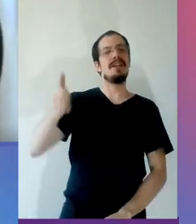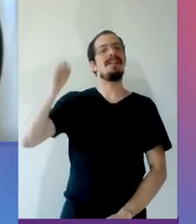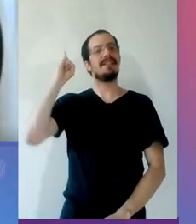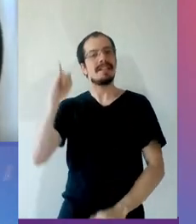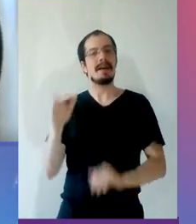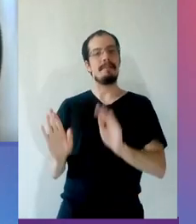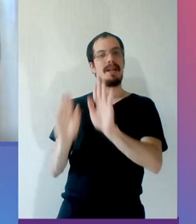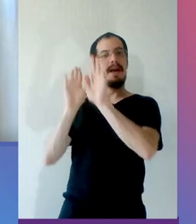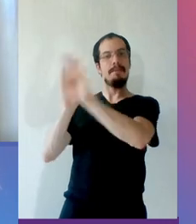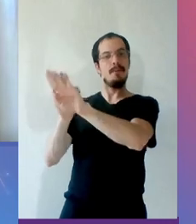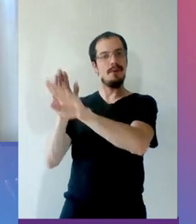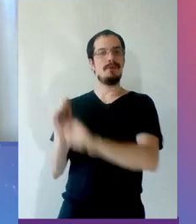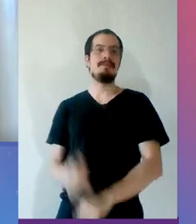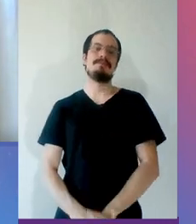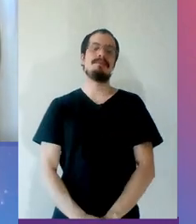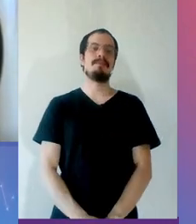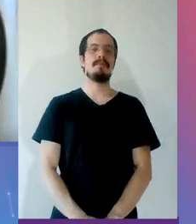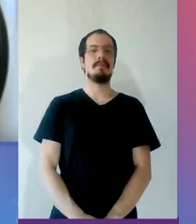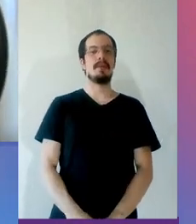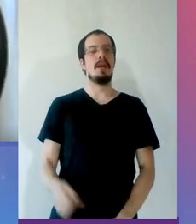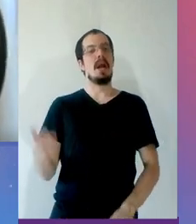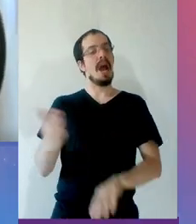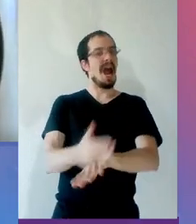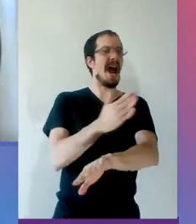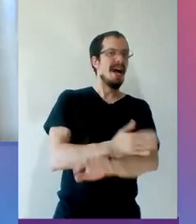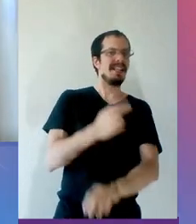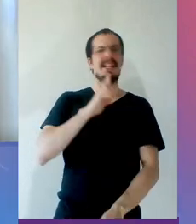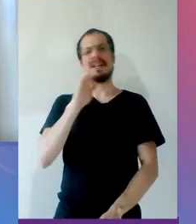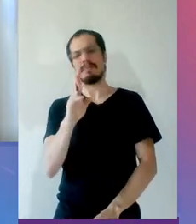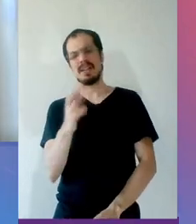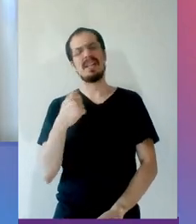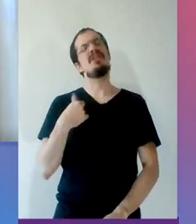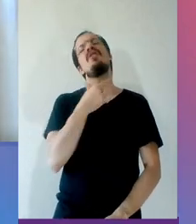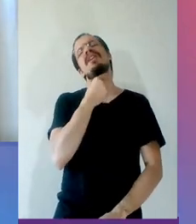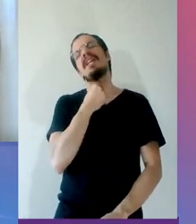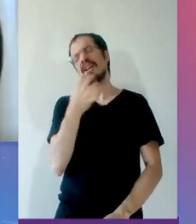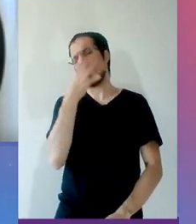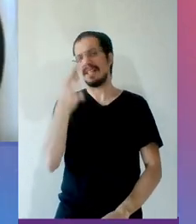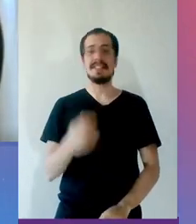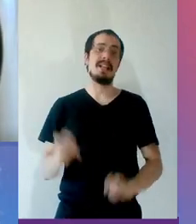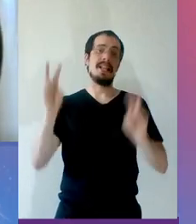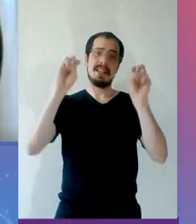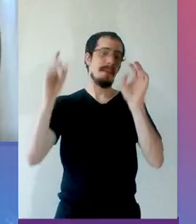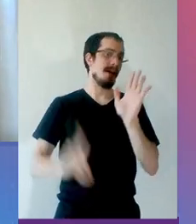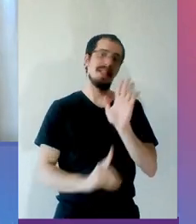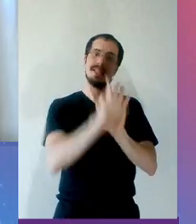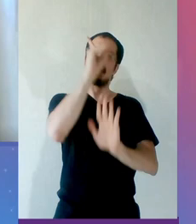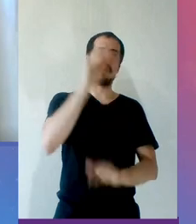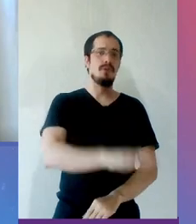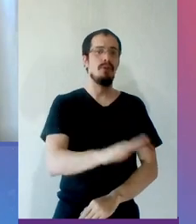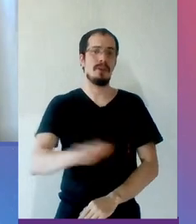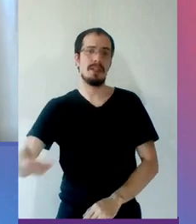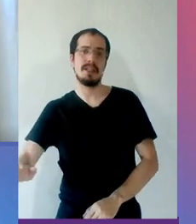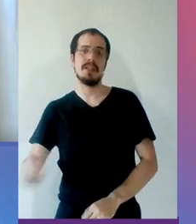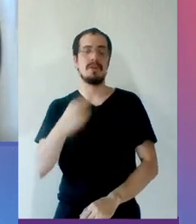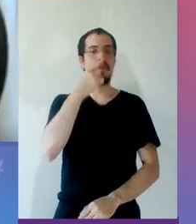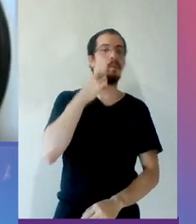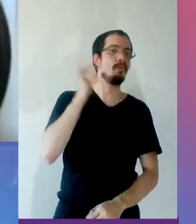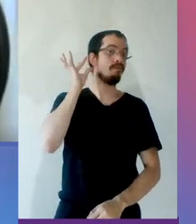concreta, quisiera decir de que el desarrollo de los niños y de las niñas